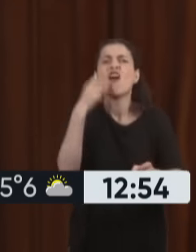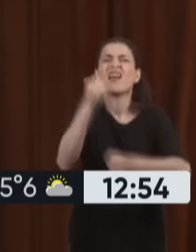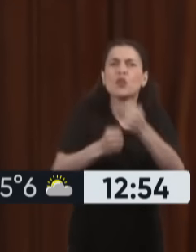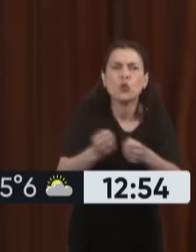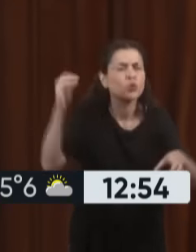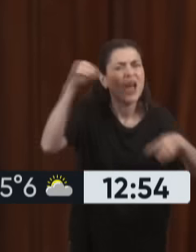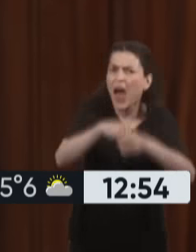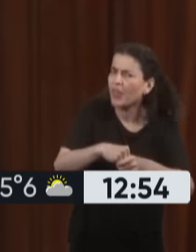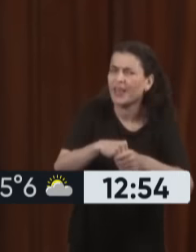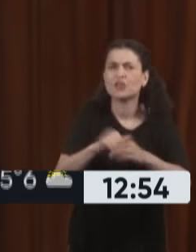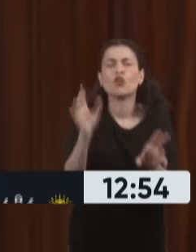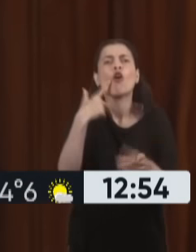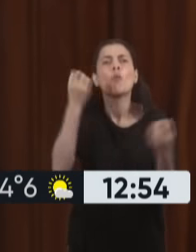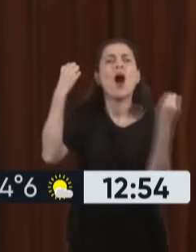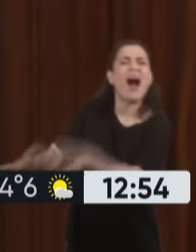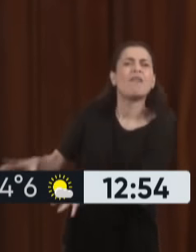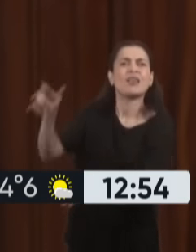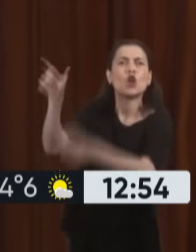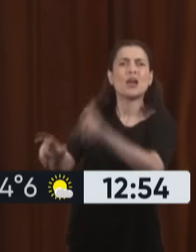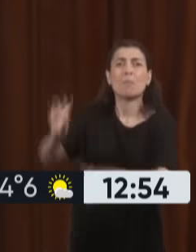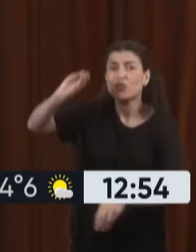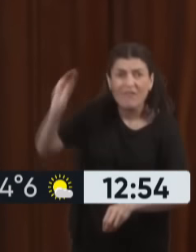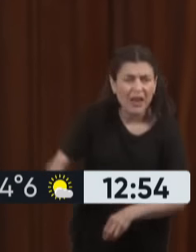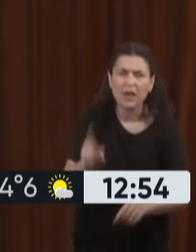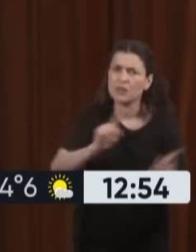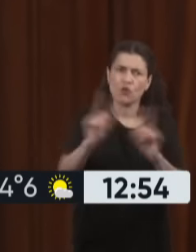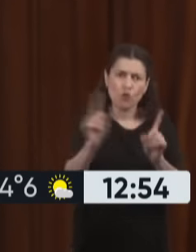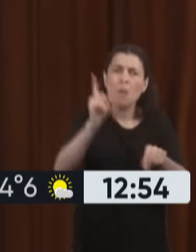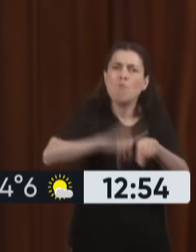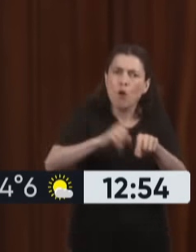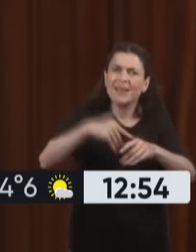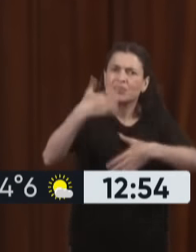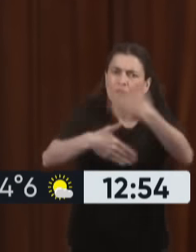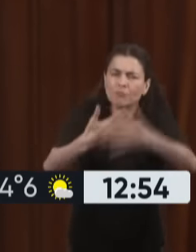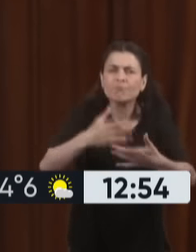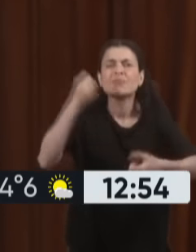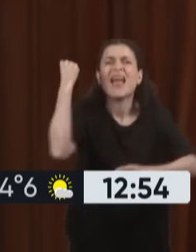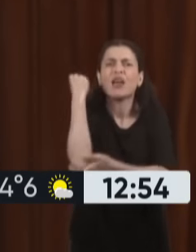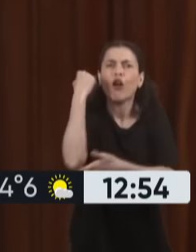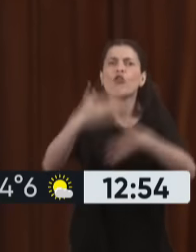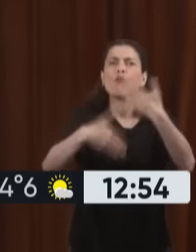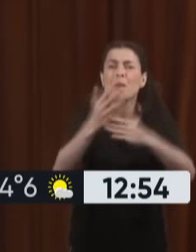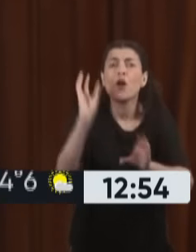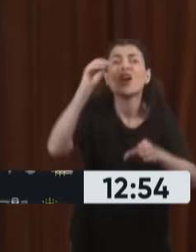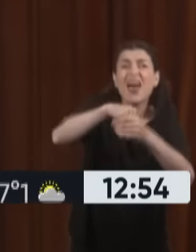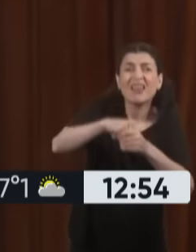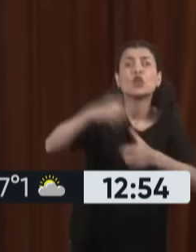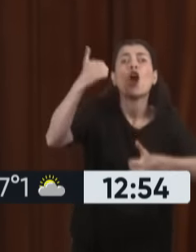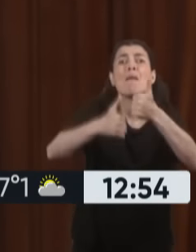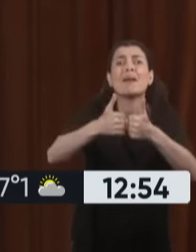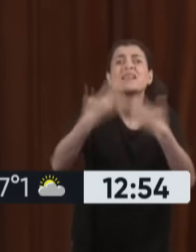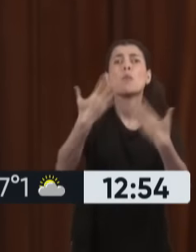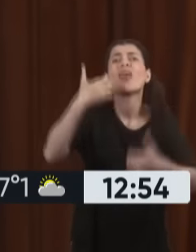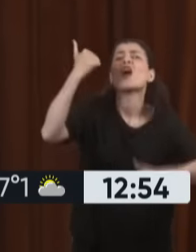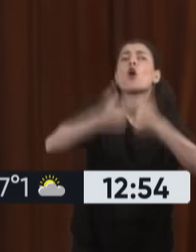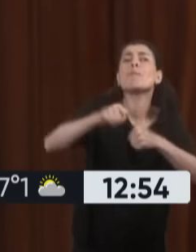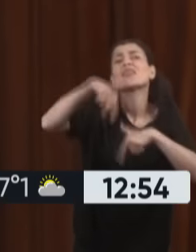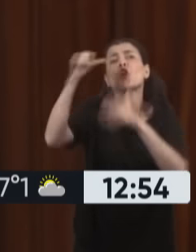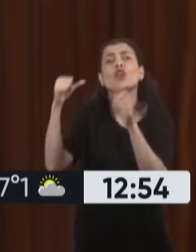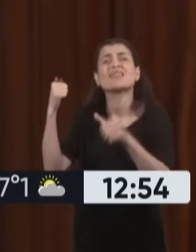abrir la economía cuando estén dadas las condiciones estructurales para que las empresas competitivas sean lo más competitivas posible. Como